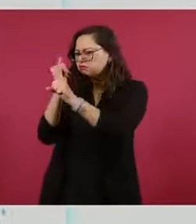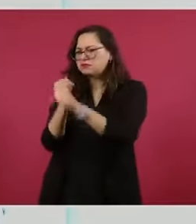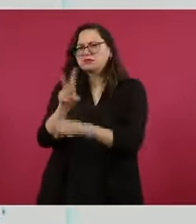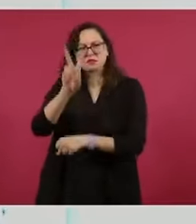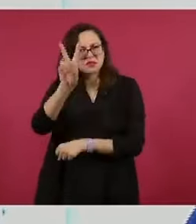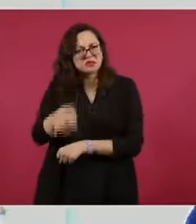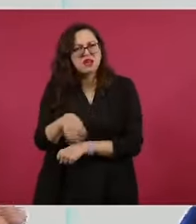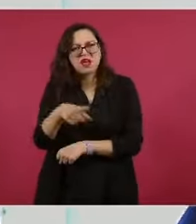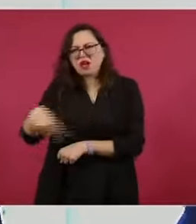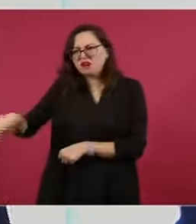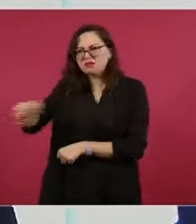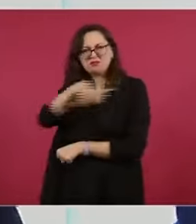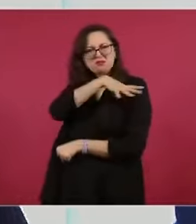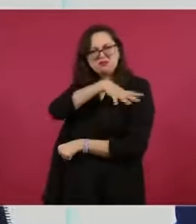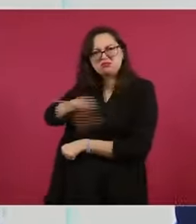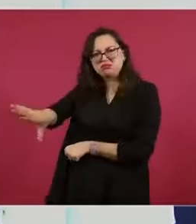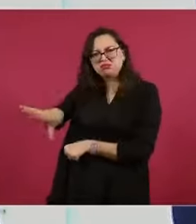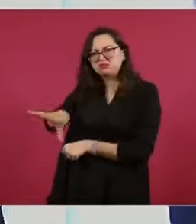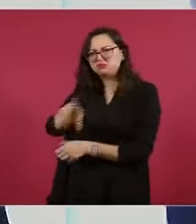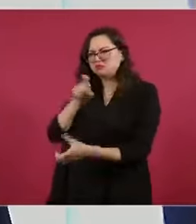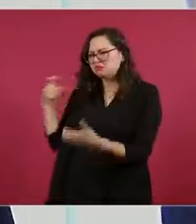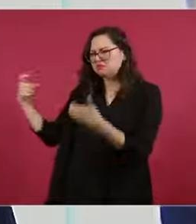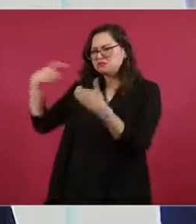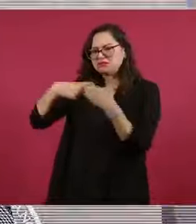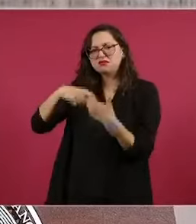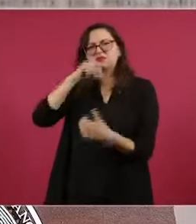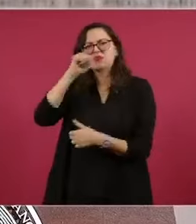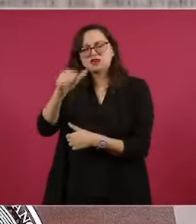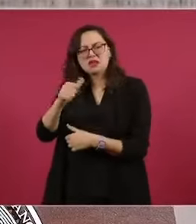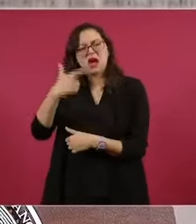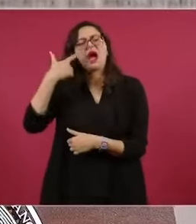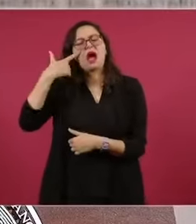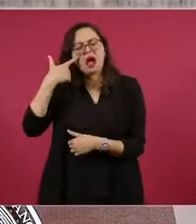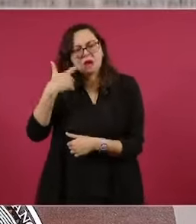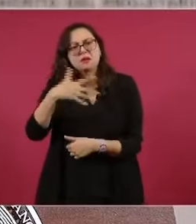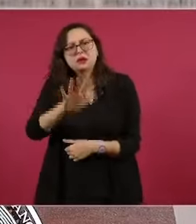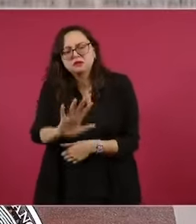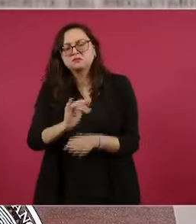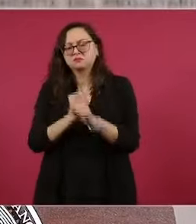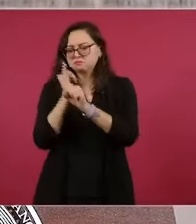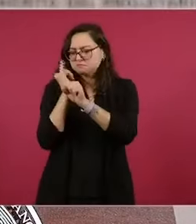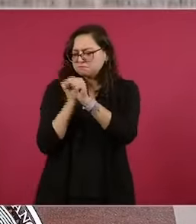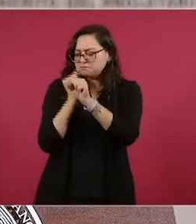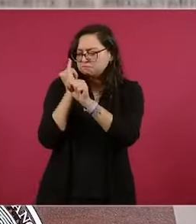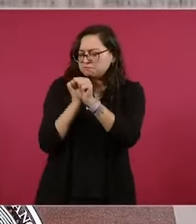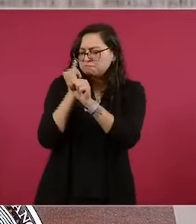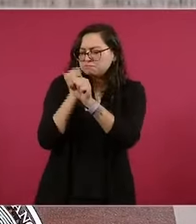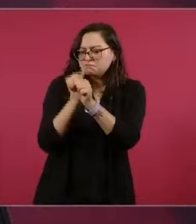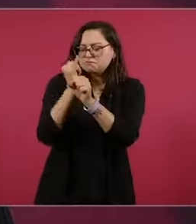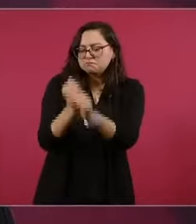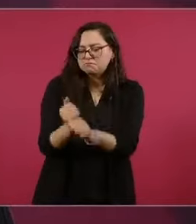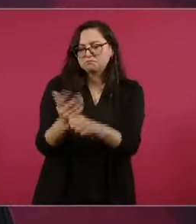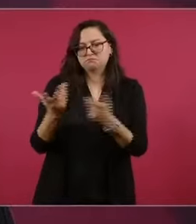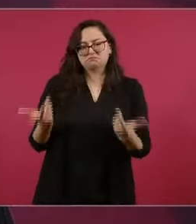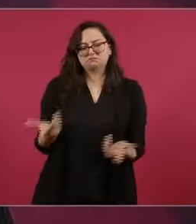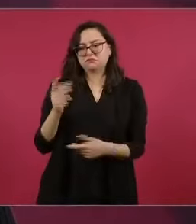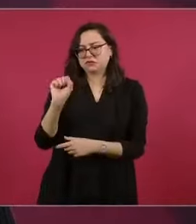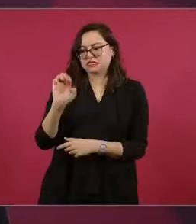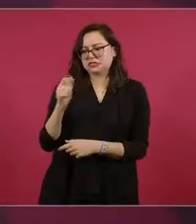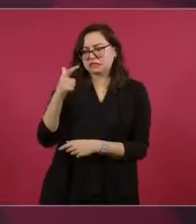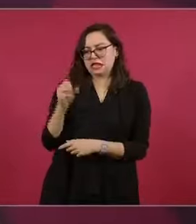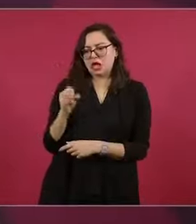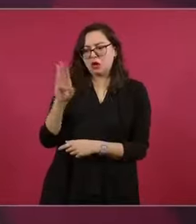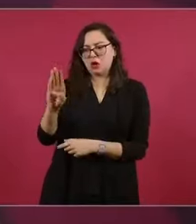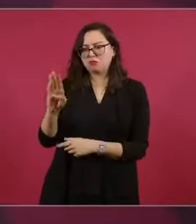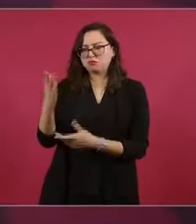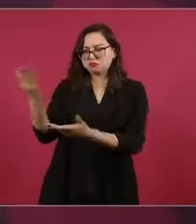la nota de Animal Político y los datos que se tienen dentro de la Secretaría de Gobernación. ¿Y